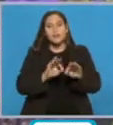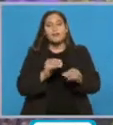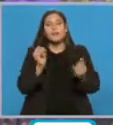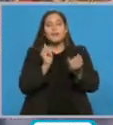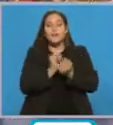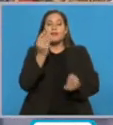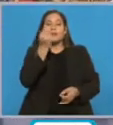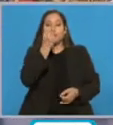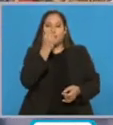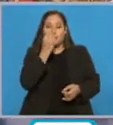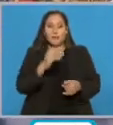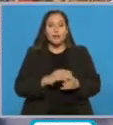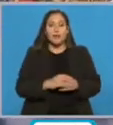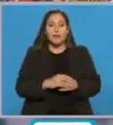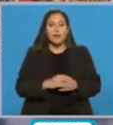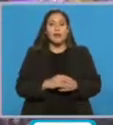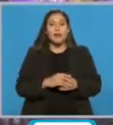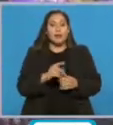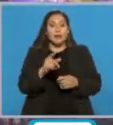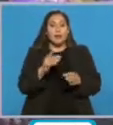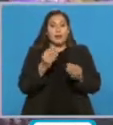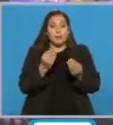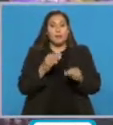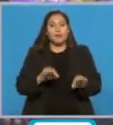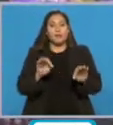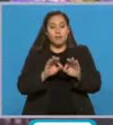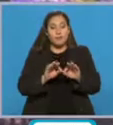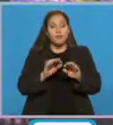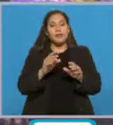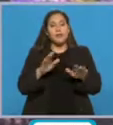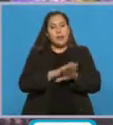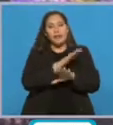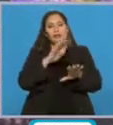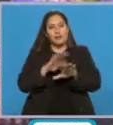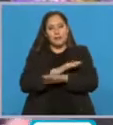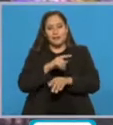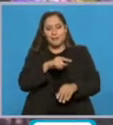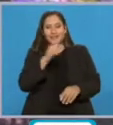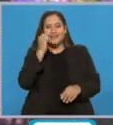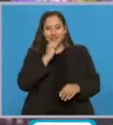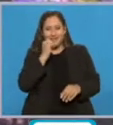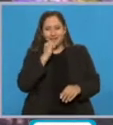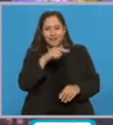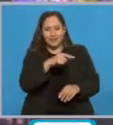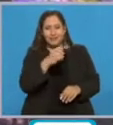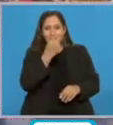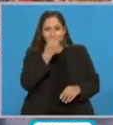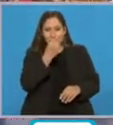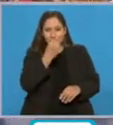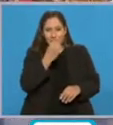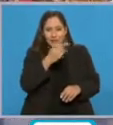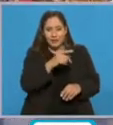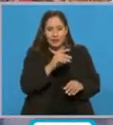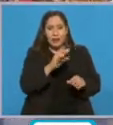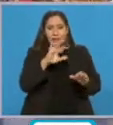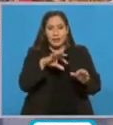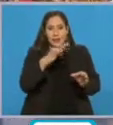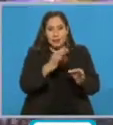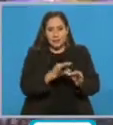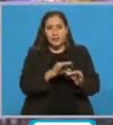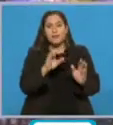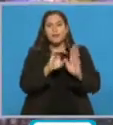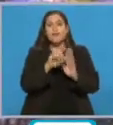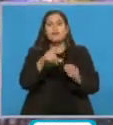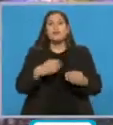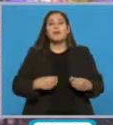alimento. Aquí lo importante también es estar haciendo rotación, ¿no? Siempre tienes que tener ese kit preparado, sobre todo si vives, por ejemplo, en